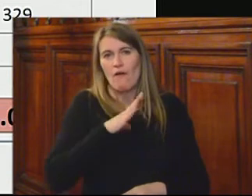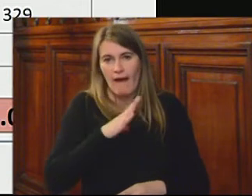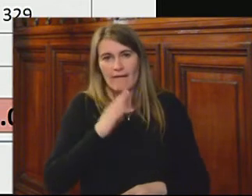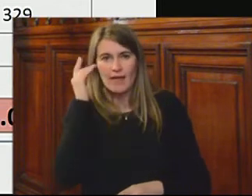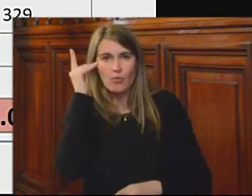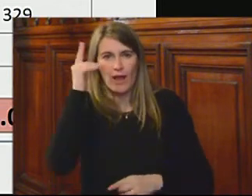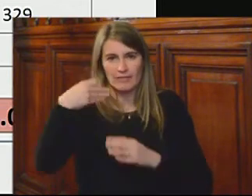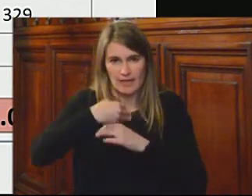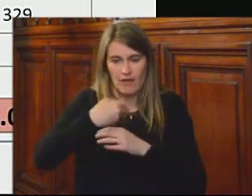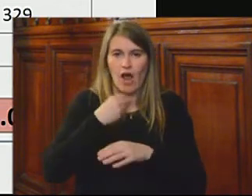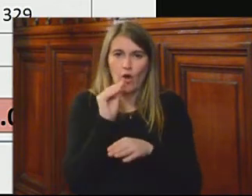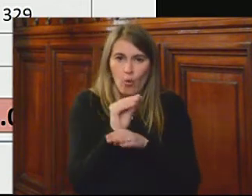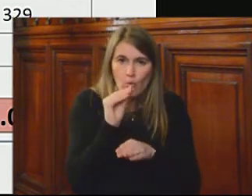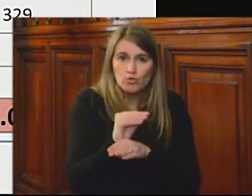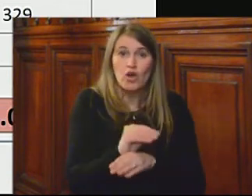son